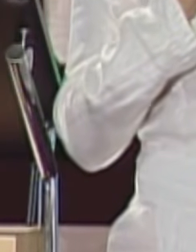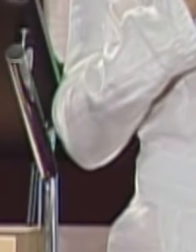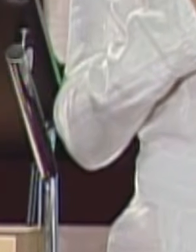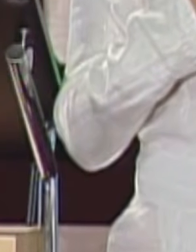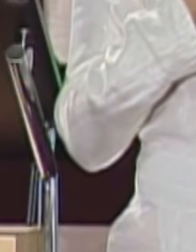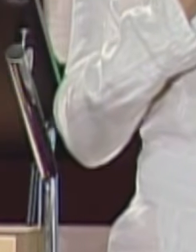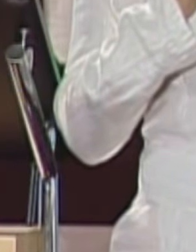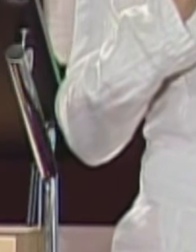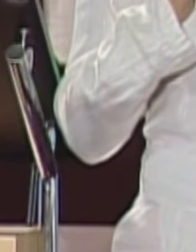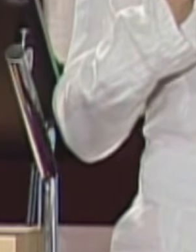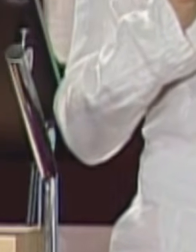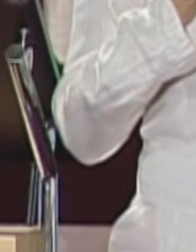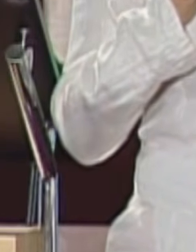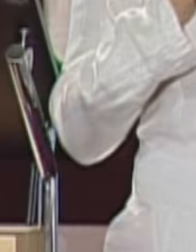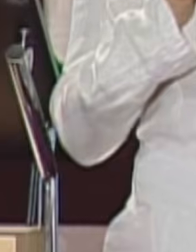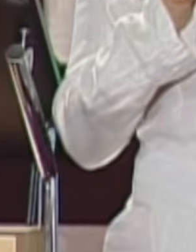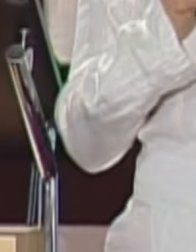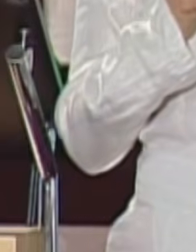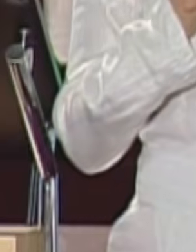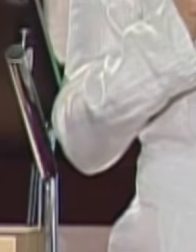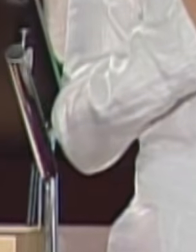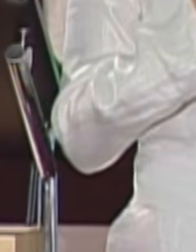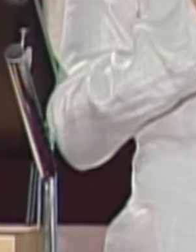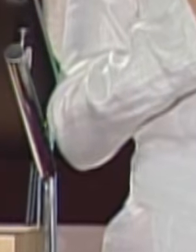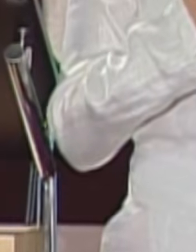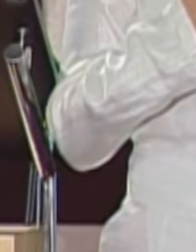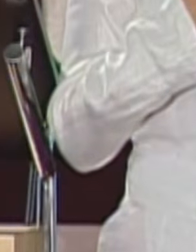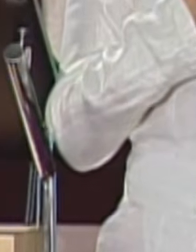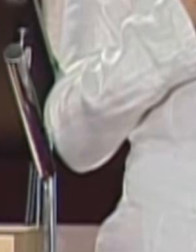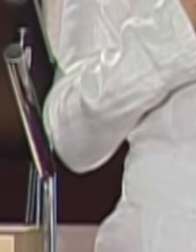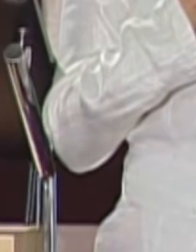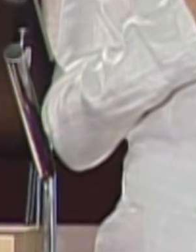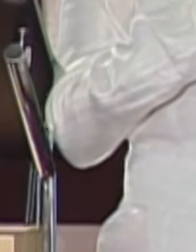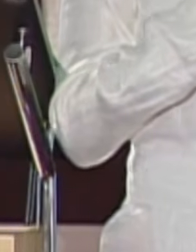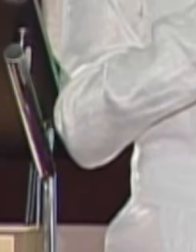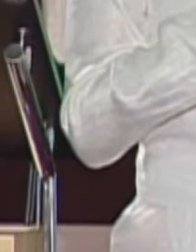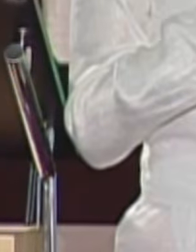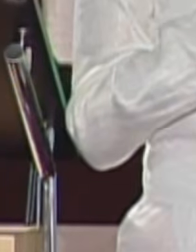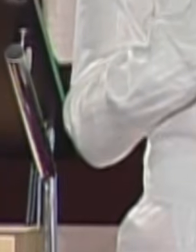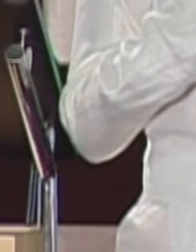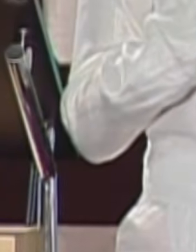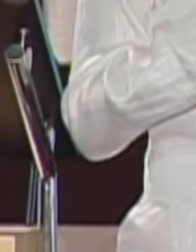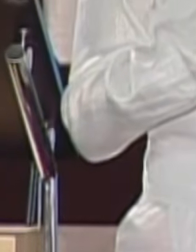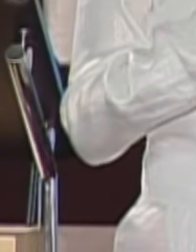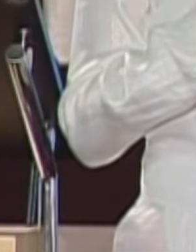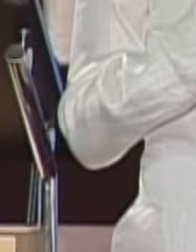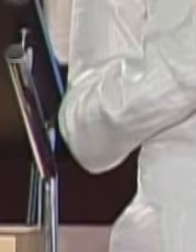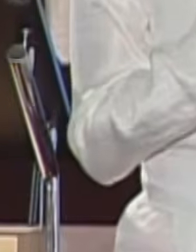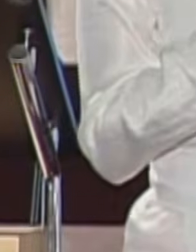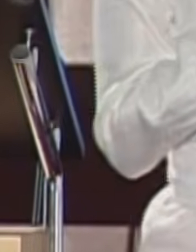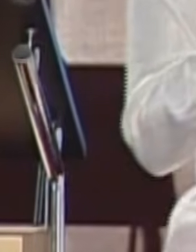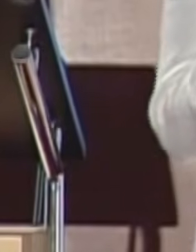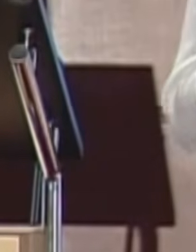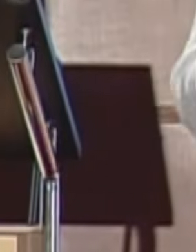agradecimientos, ustedes van a ver la calidad profesional y la calidez del doctor Juan Fernando Velázquez, que en el hospital ya todo el mundo